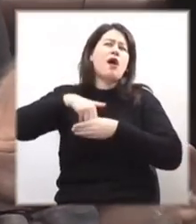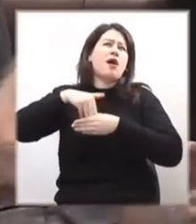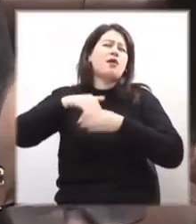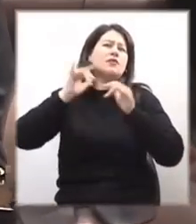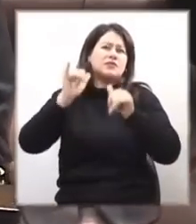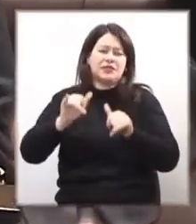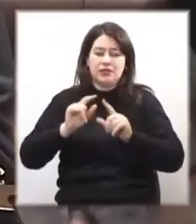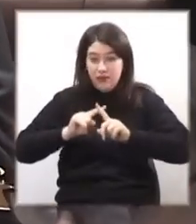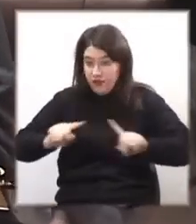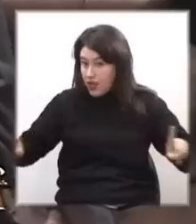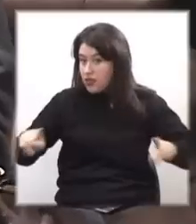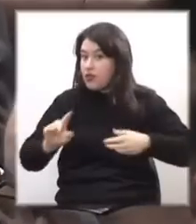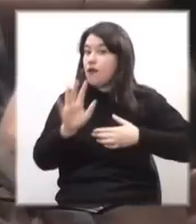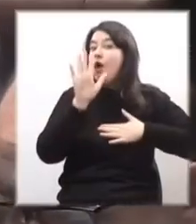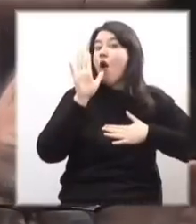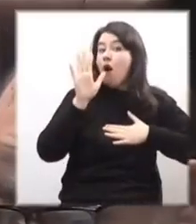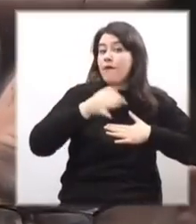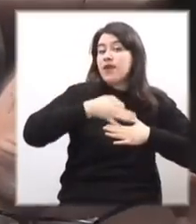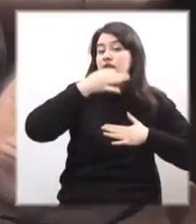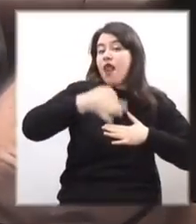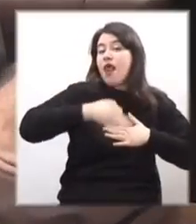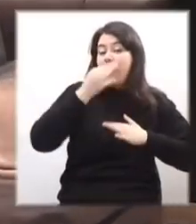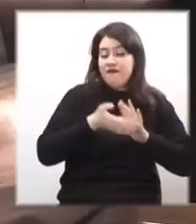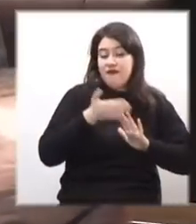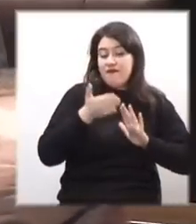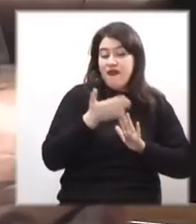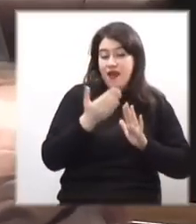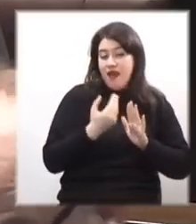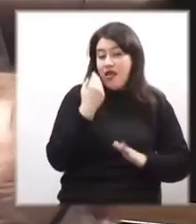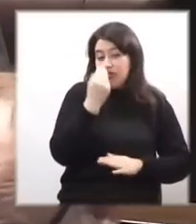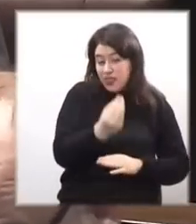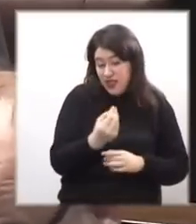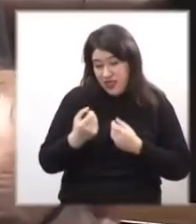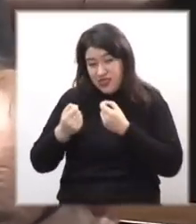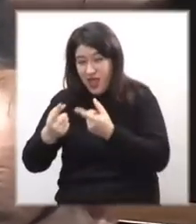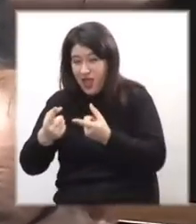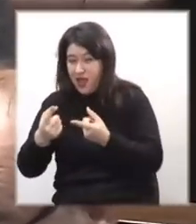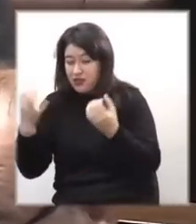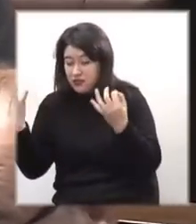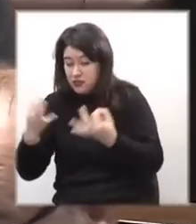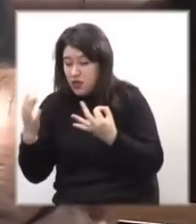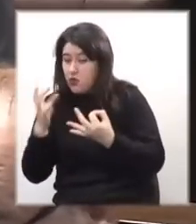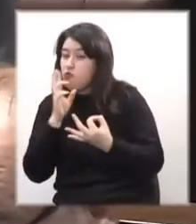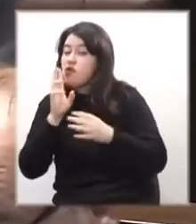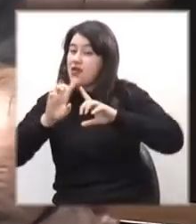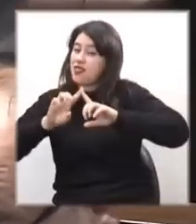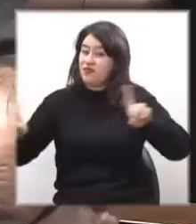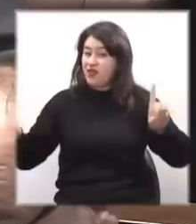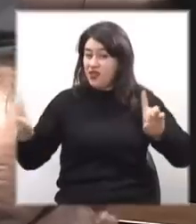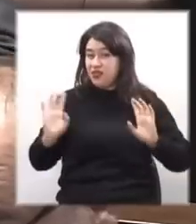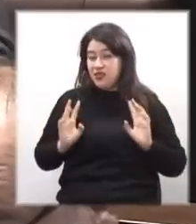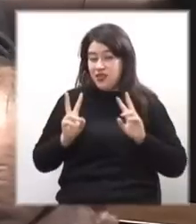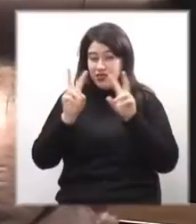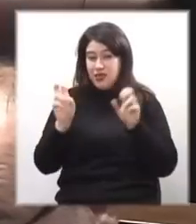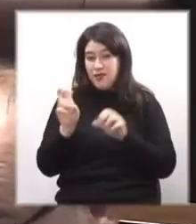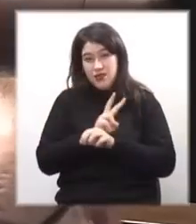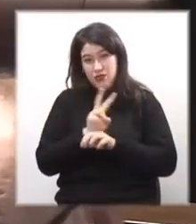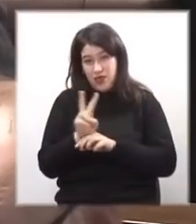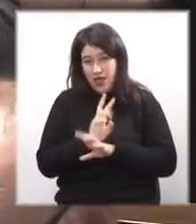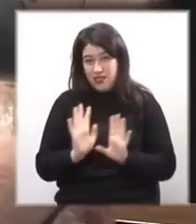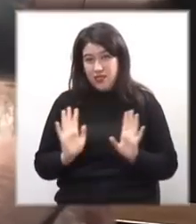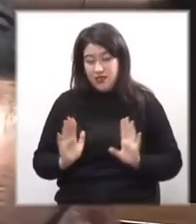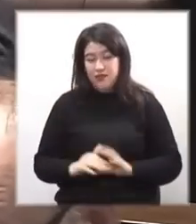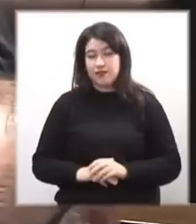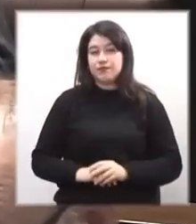distinto elaborar promesas electorales y luego asegurar resultados concretos y efectivos y positivos en materia de seguridad